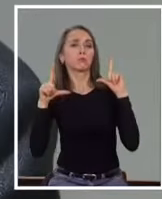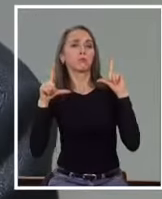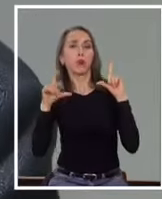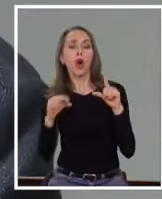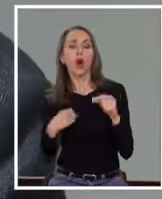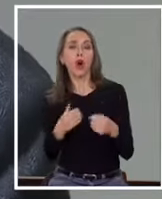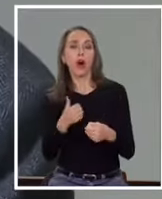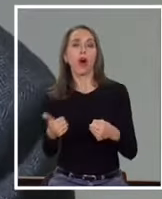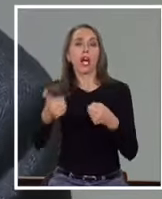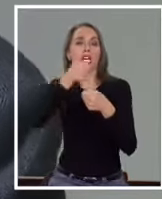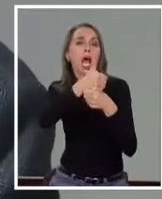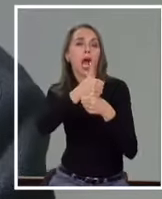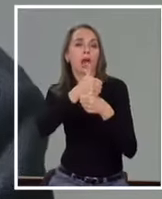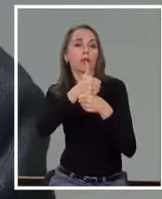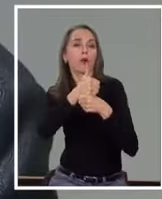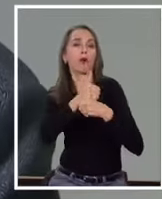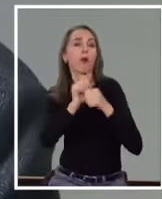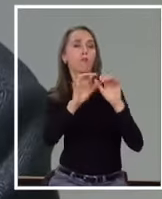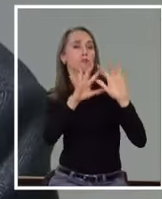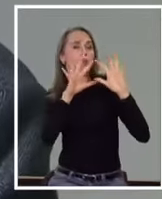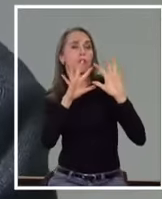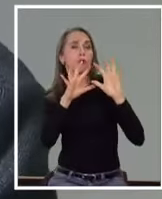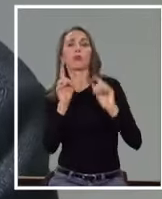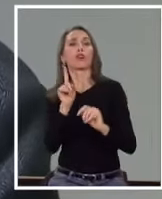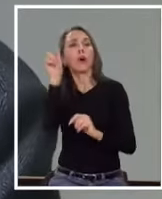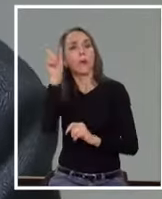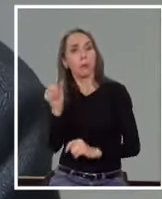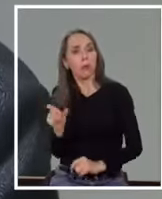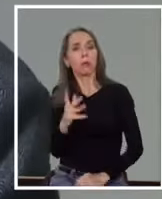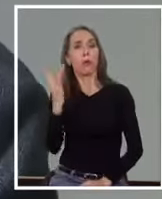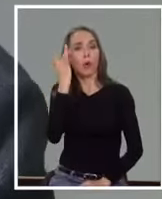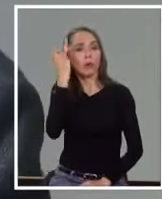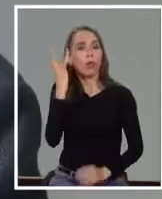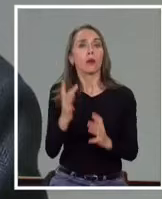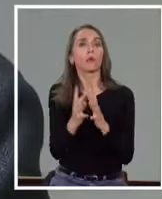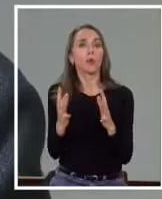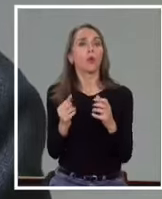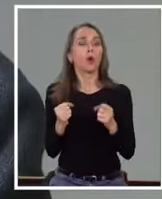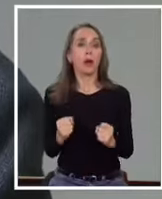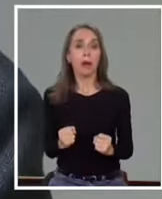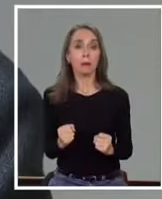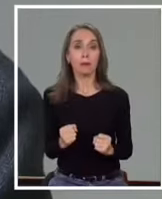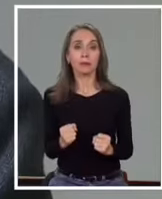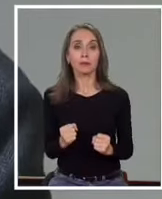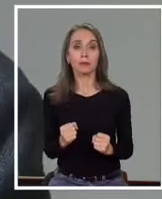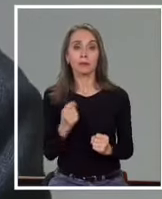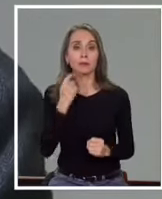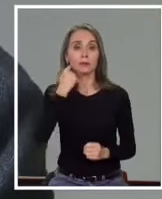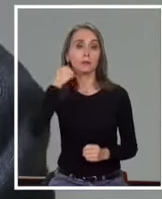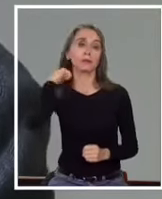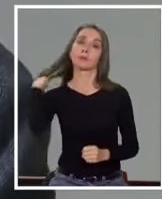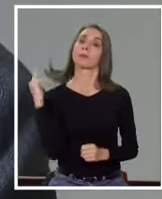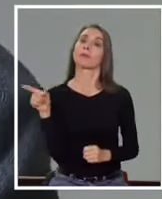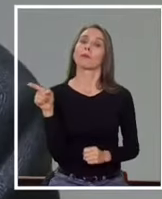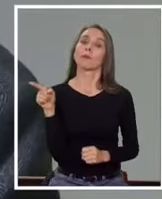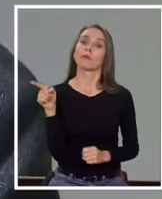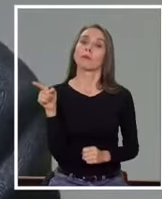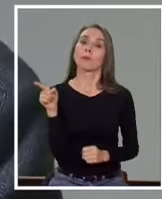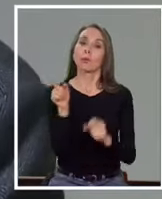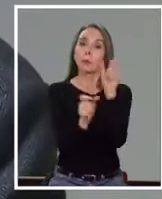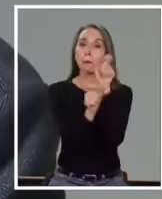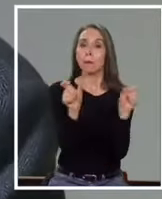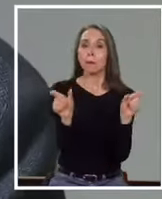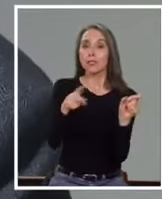cargo descollante, sino que era una persona muy inteligente, muy capaz, y que era un privilegio para